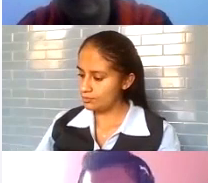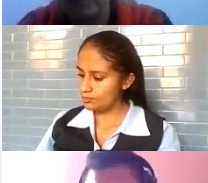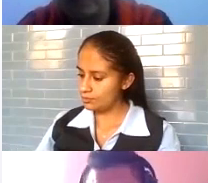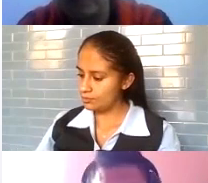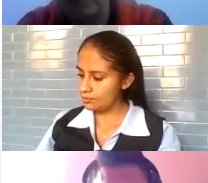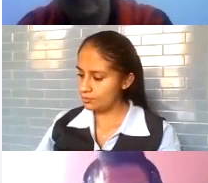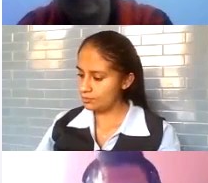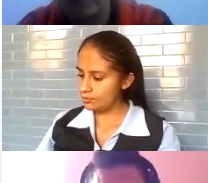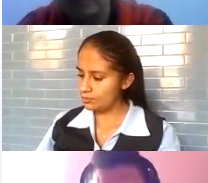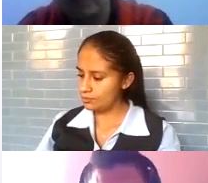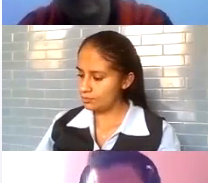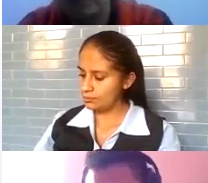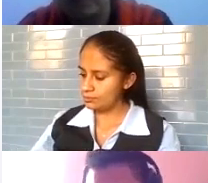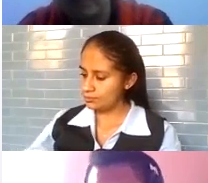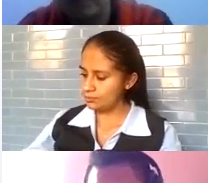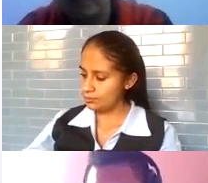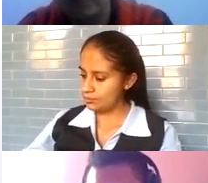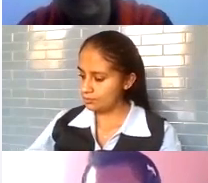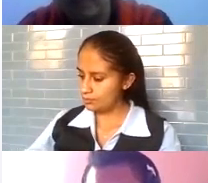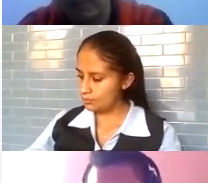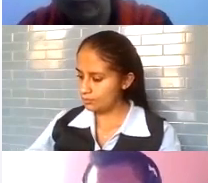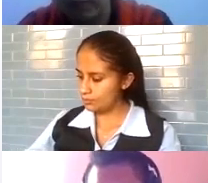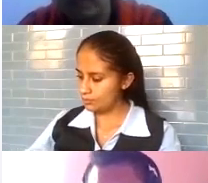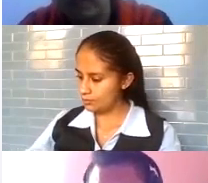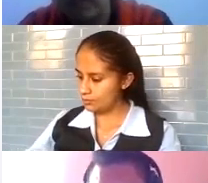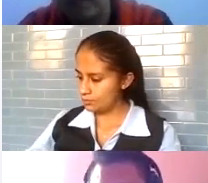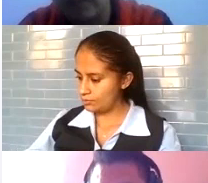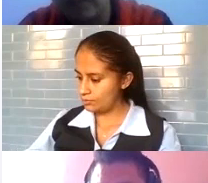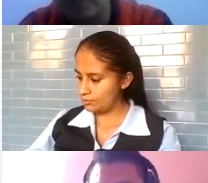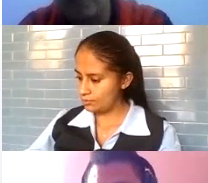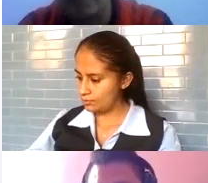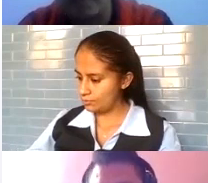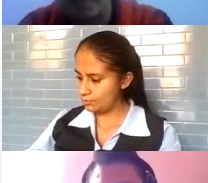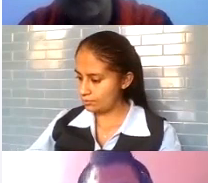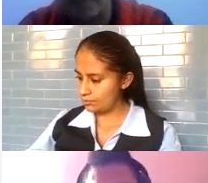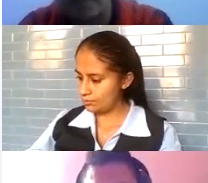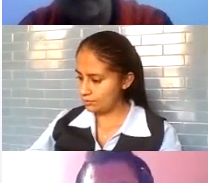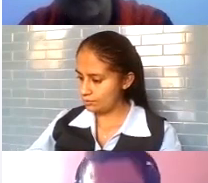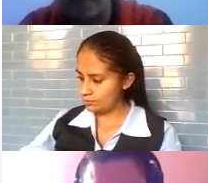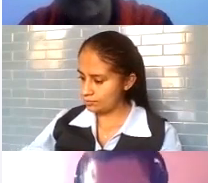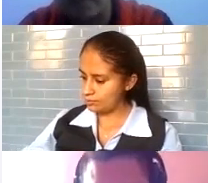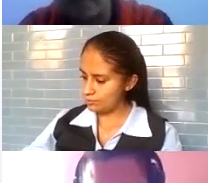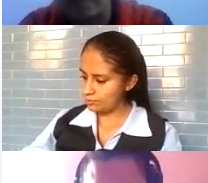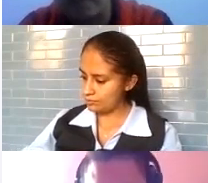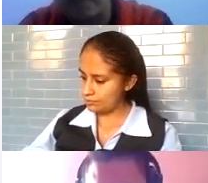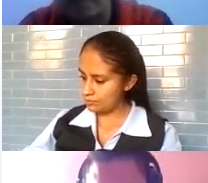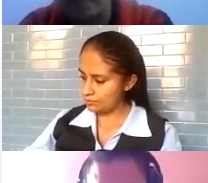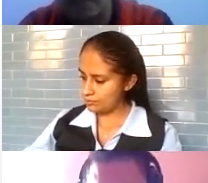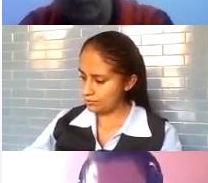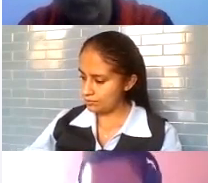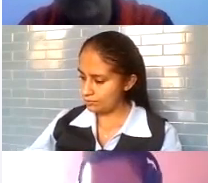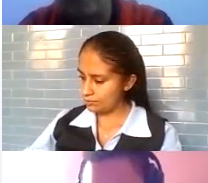lo mayor posible sí tendrían que ser 6 personas, precisamente para equilibrar, porque justo en la imagen lo que hace es que